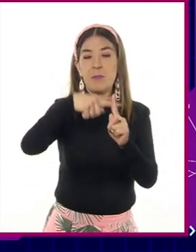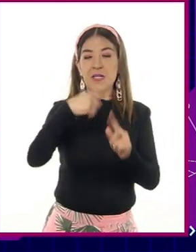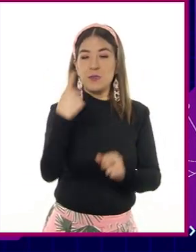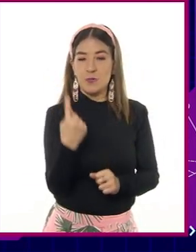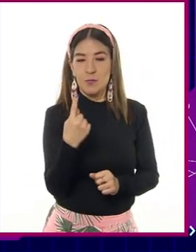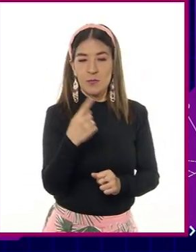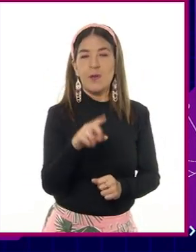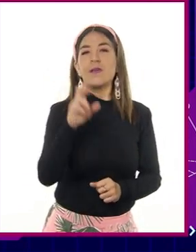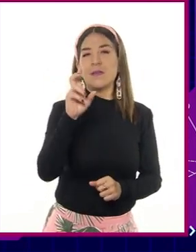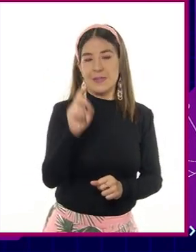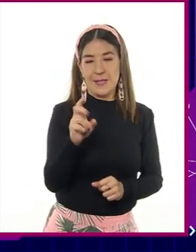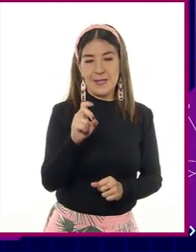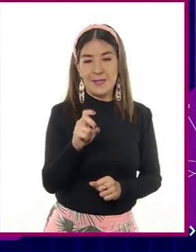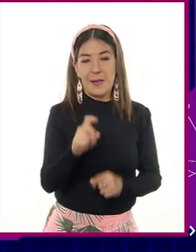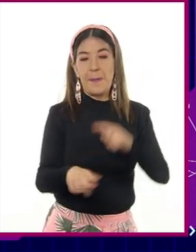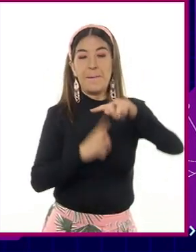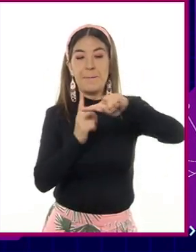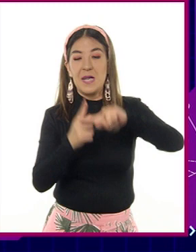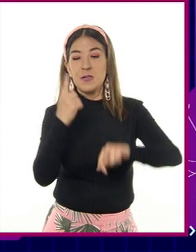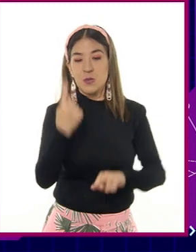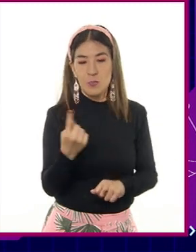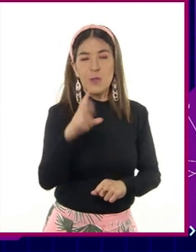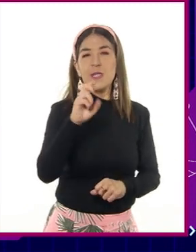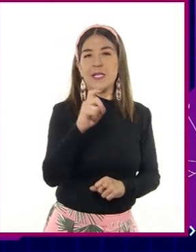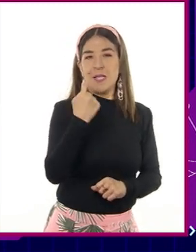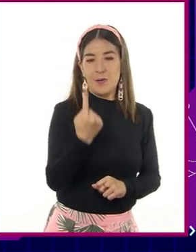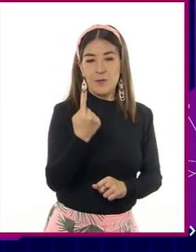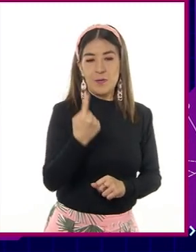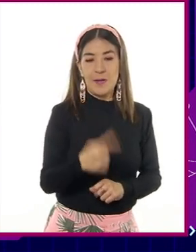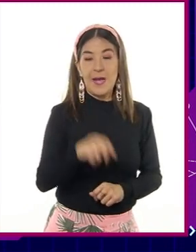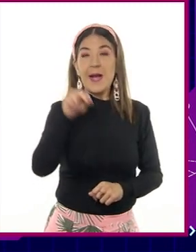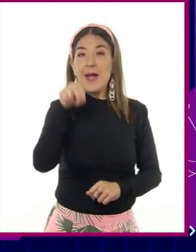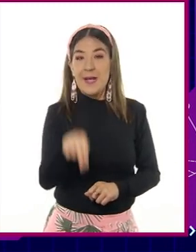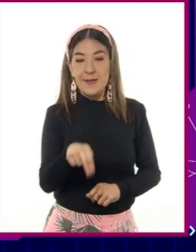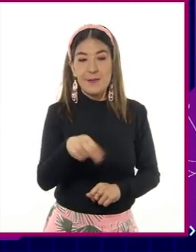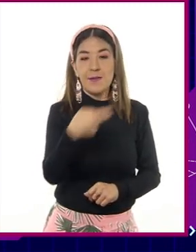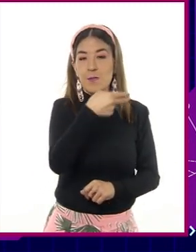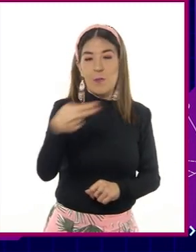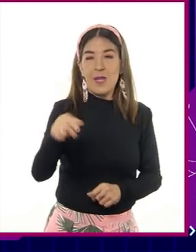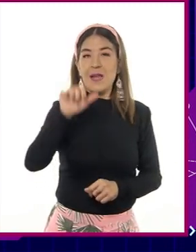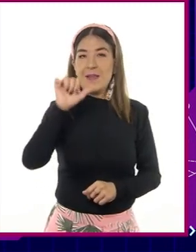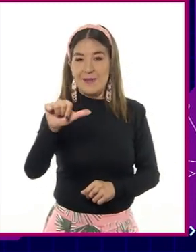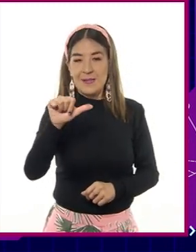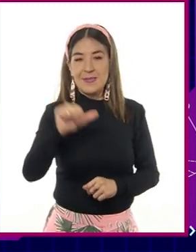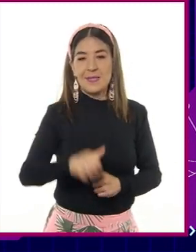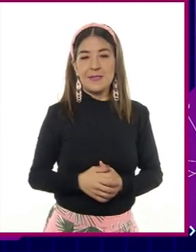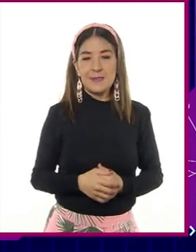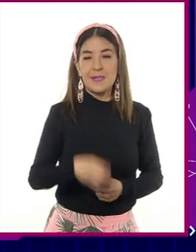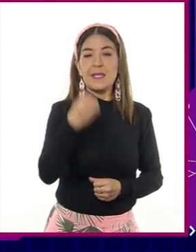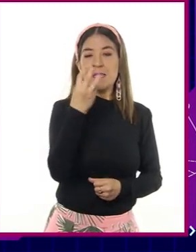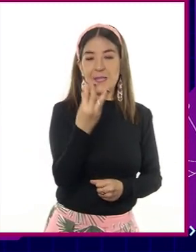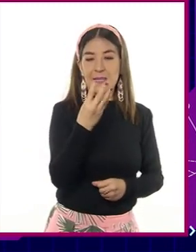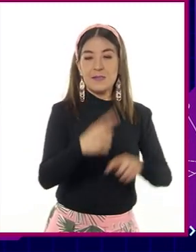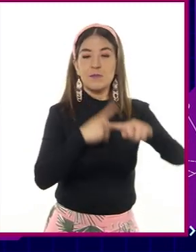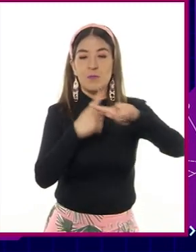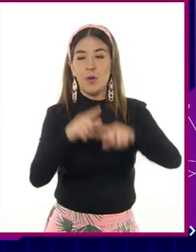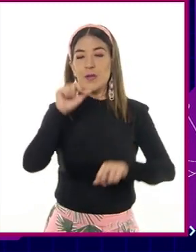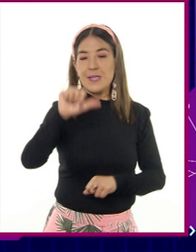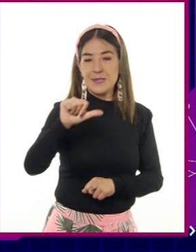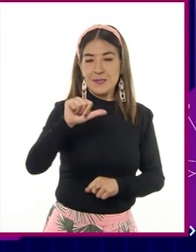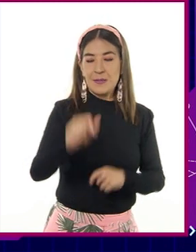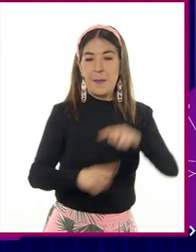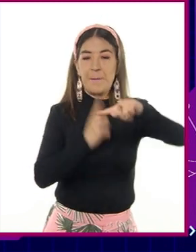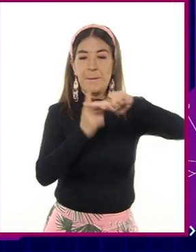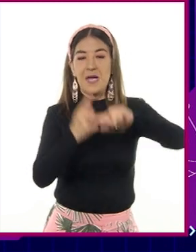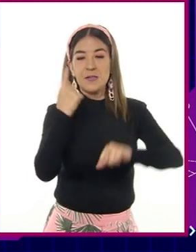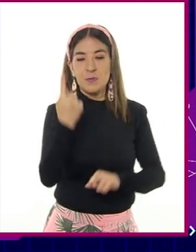30. Más 1 igual a 31. Para n igual a 16, 3 por 16